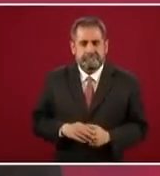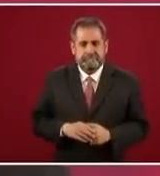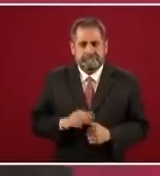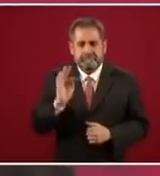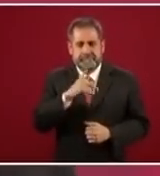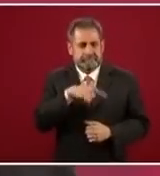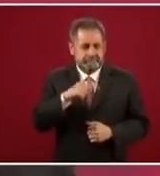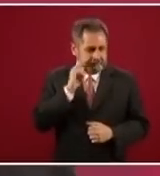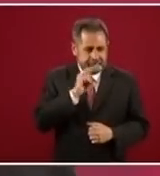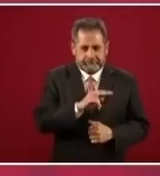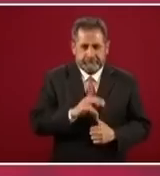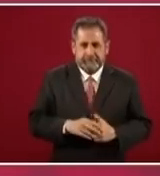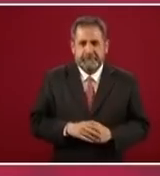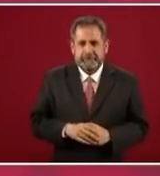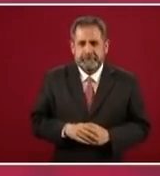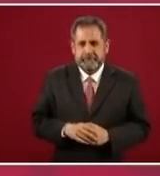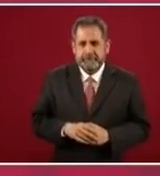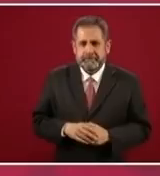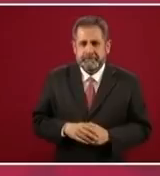los veo,